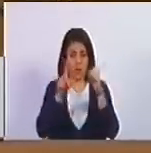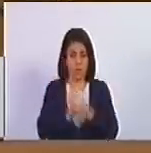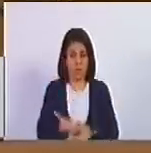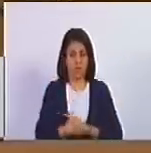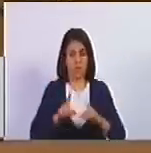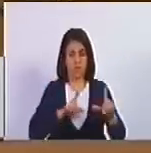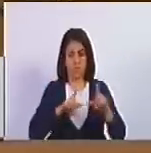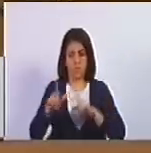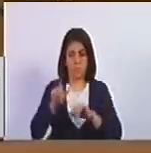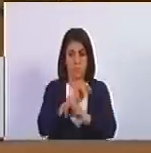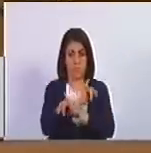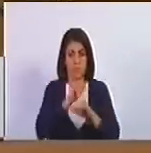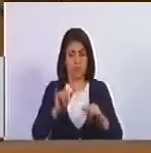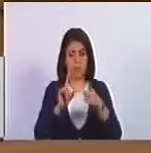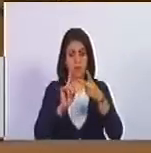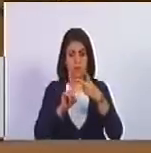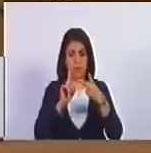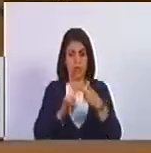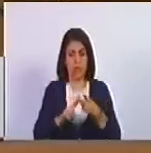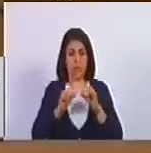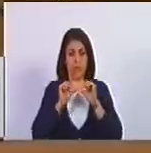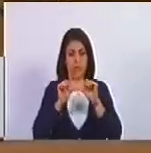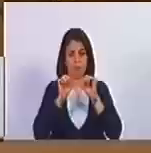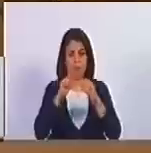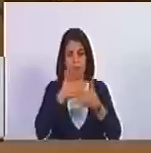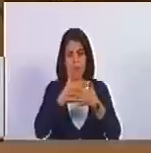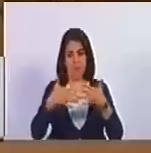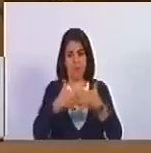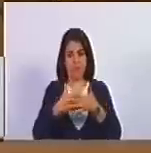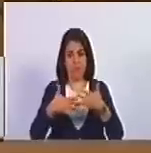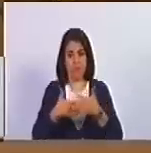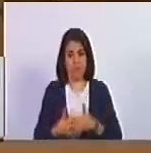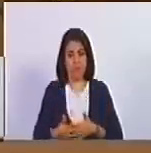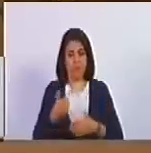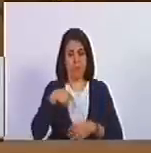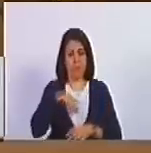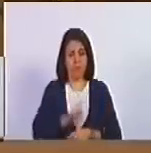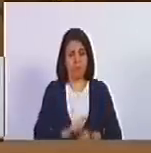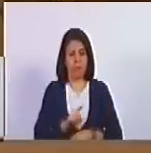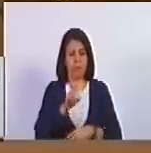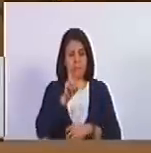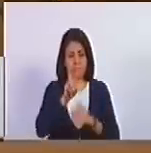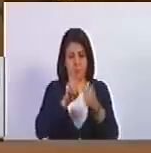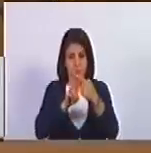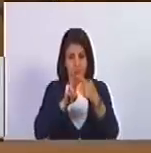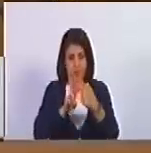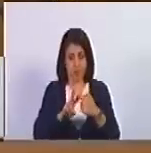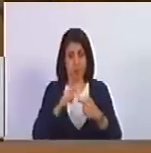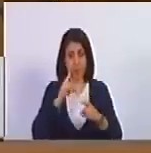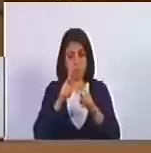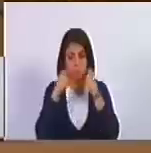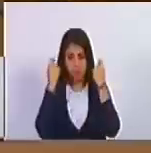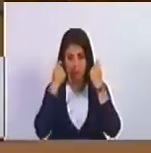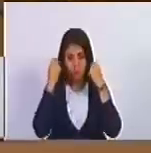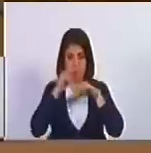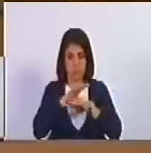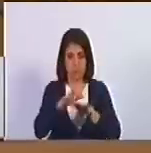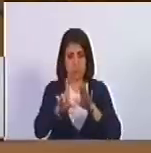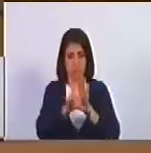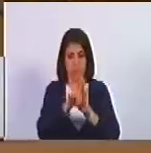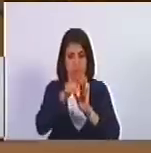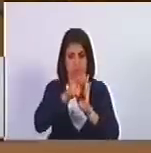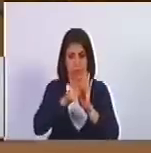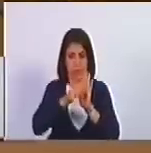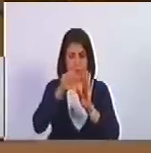la disposición final segunda, la cual queda redactada en los siguientes términos. Segunda, con la publicación de esta ley en la